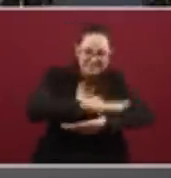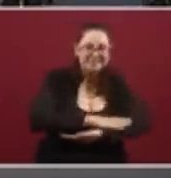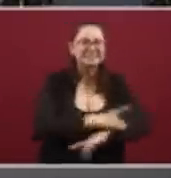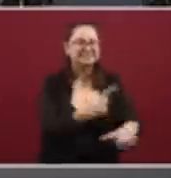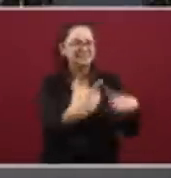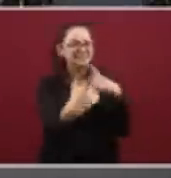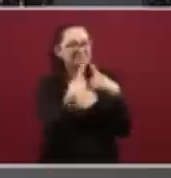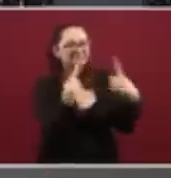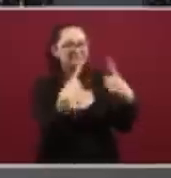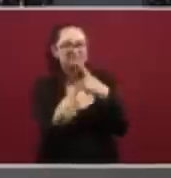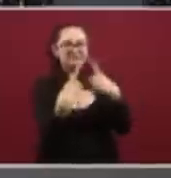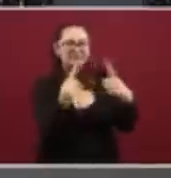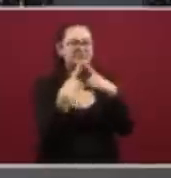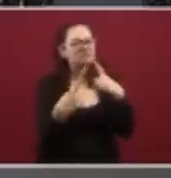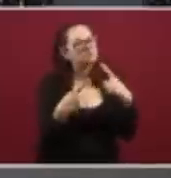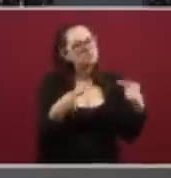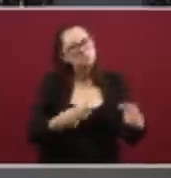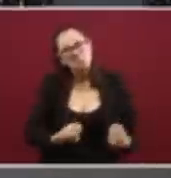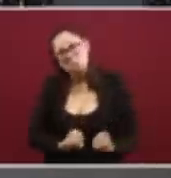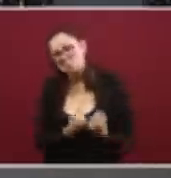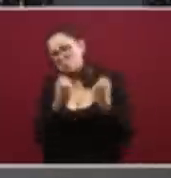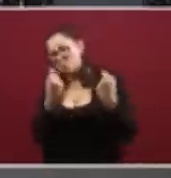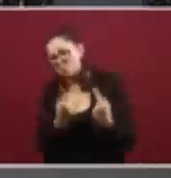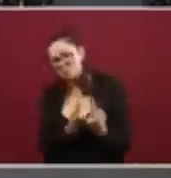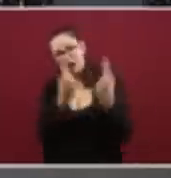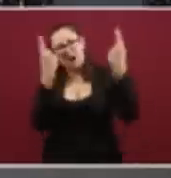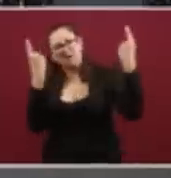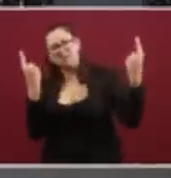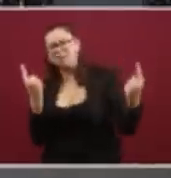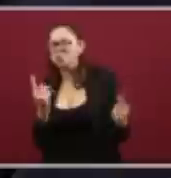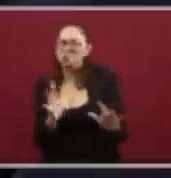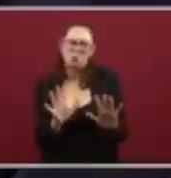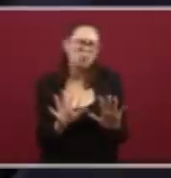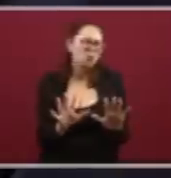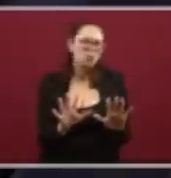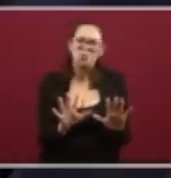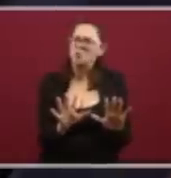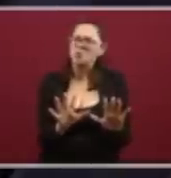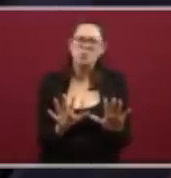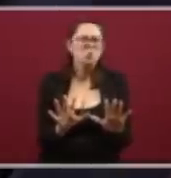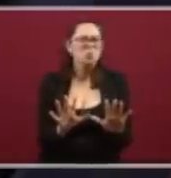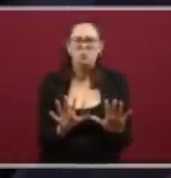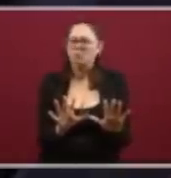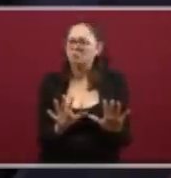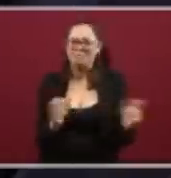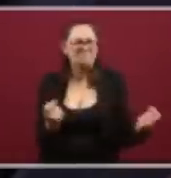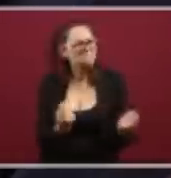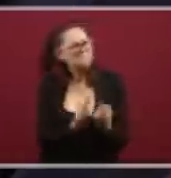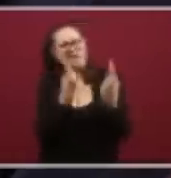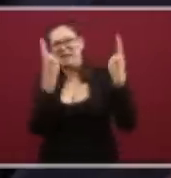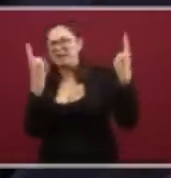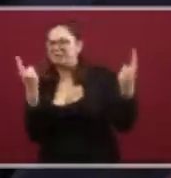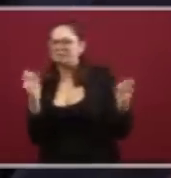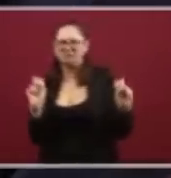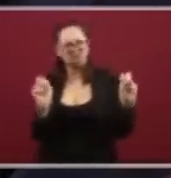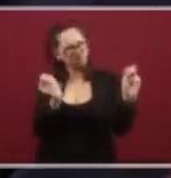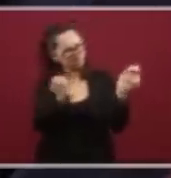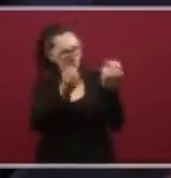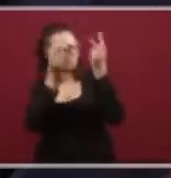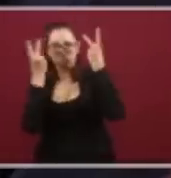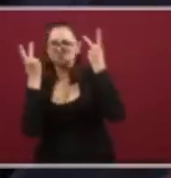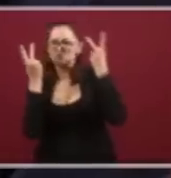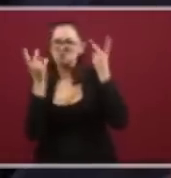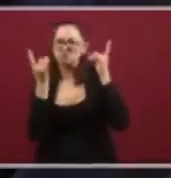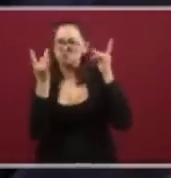de no ruptura no ruptura con el gobierno